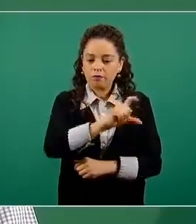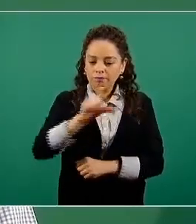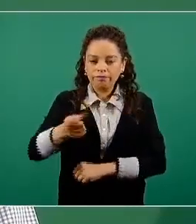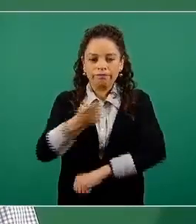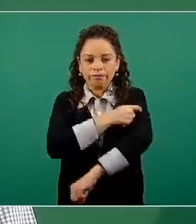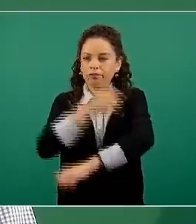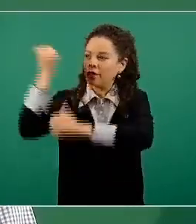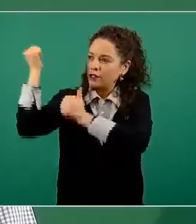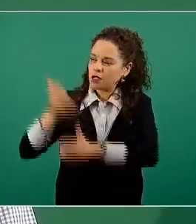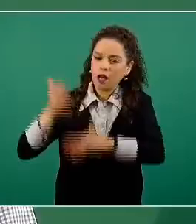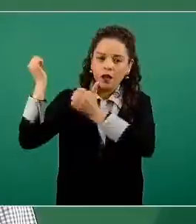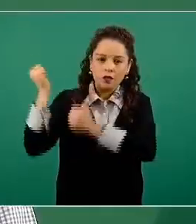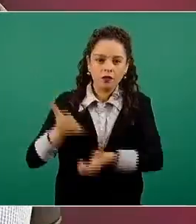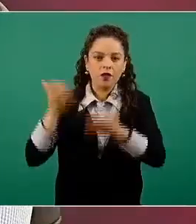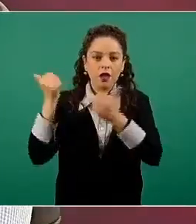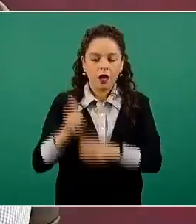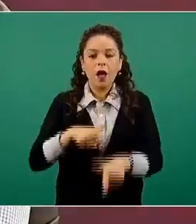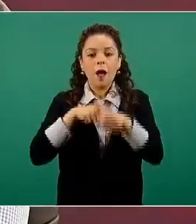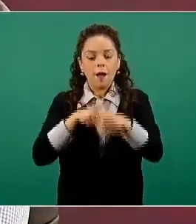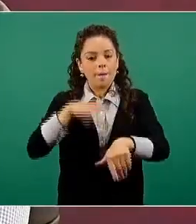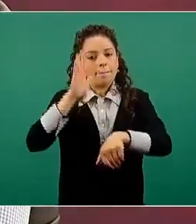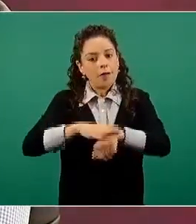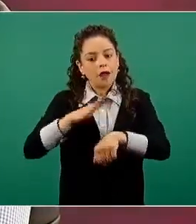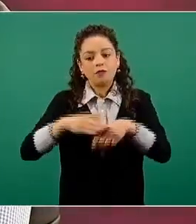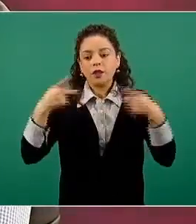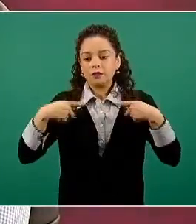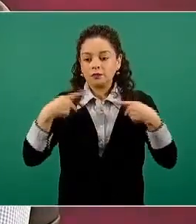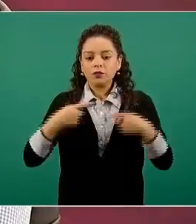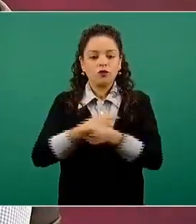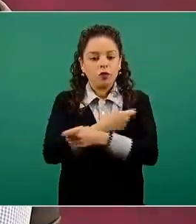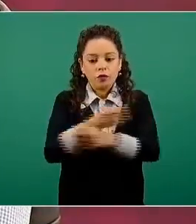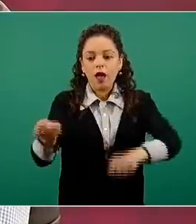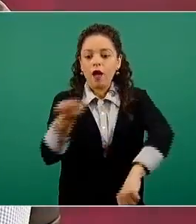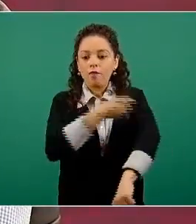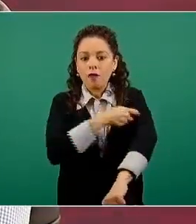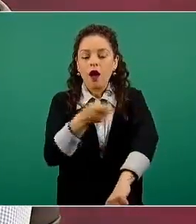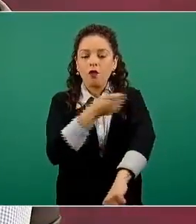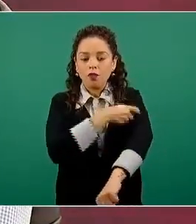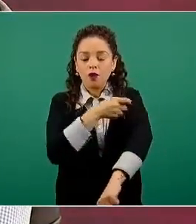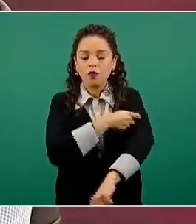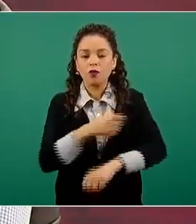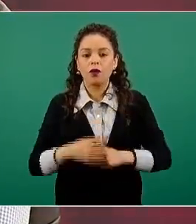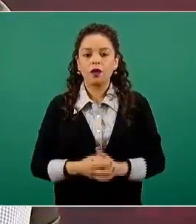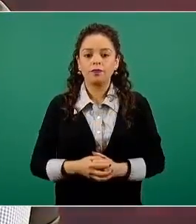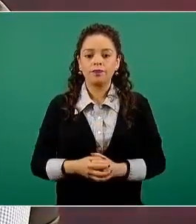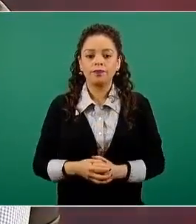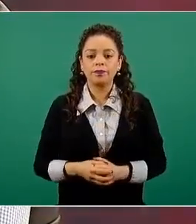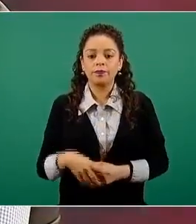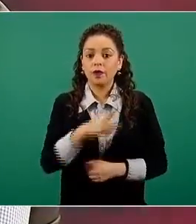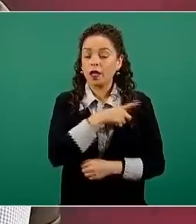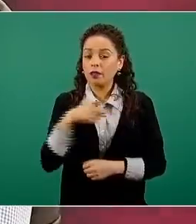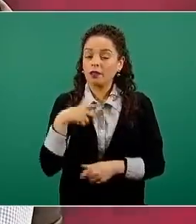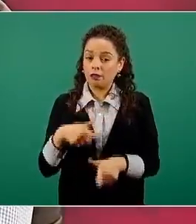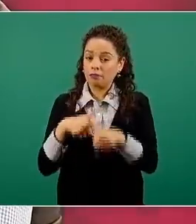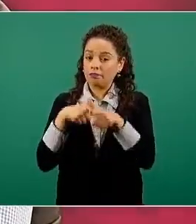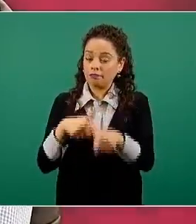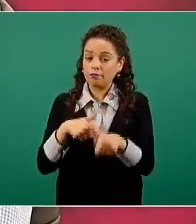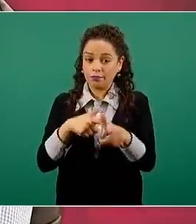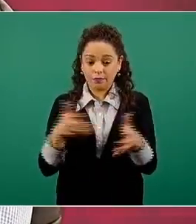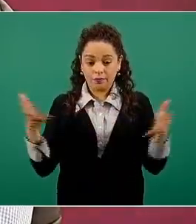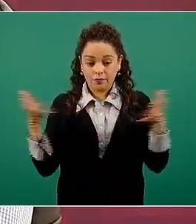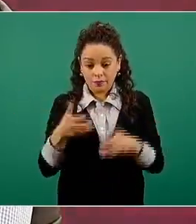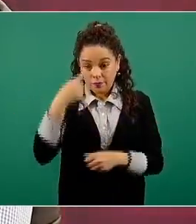va incrementando la vacunación de las personas, las herramientas que todavía tenemos y que debemos de seguir implementando